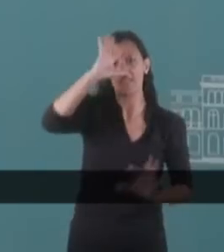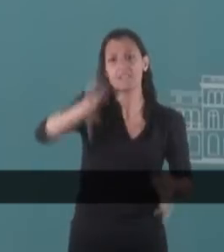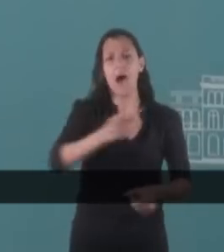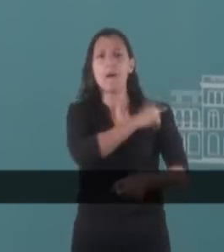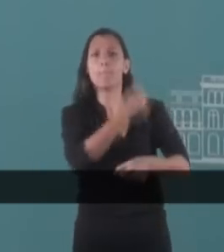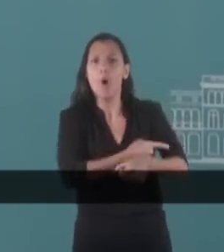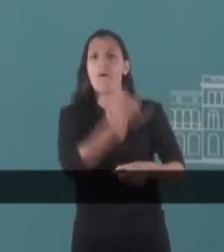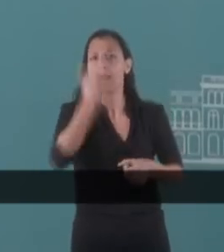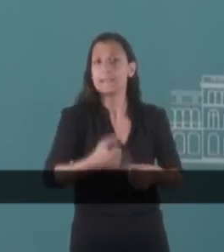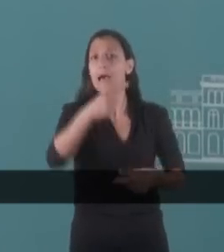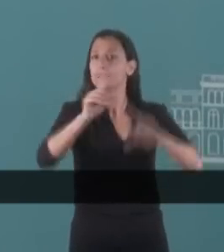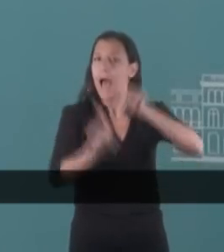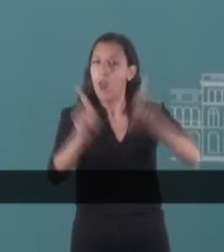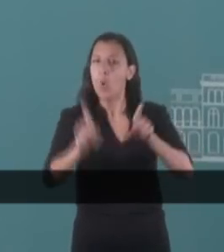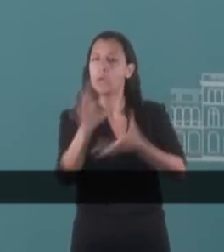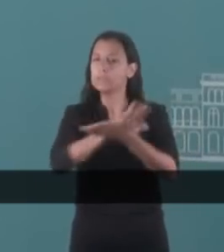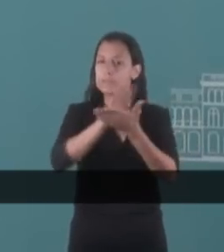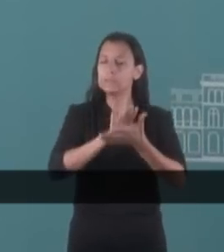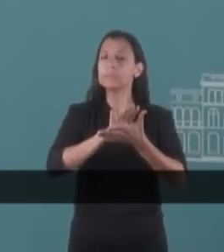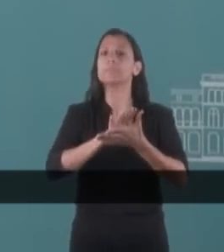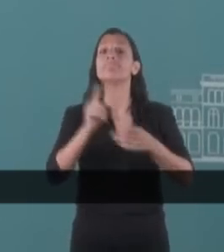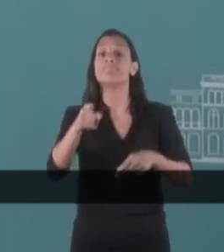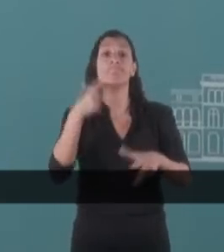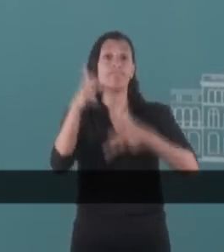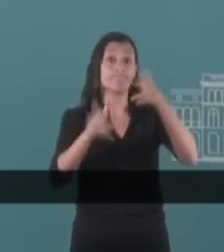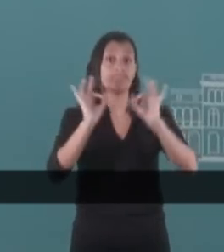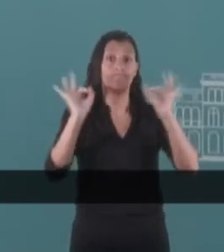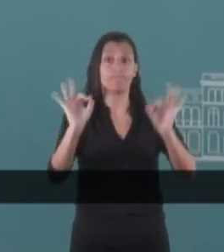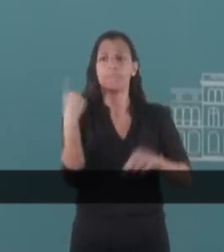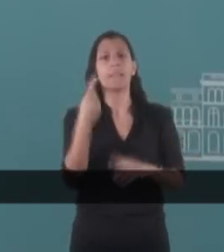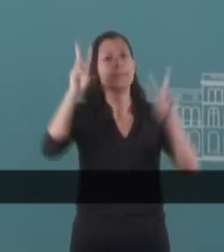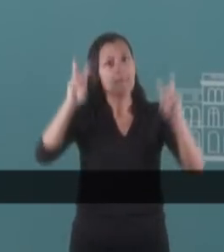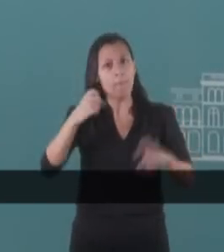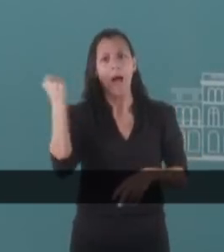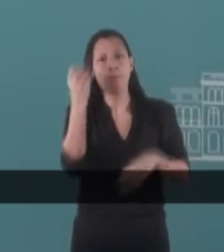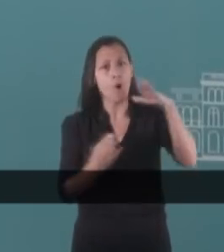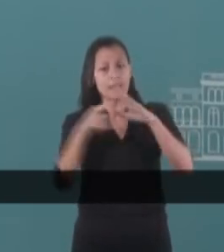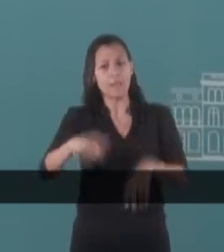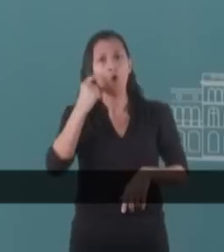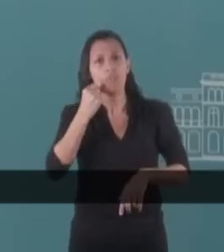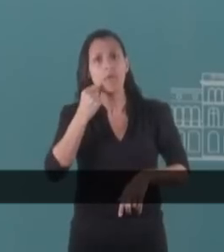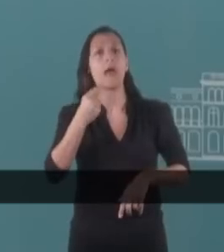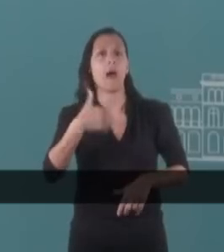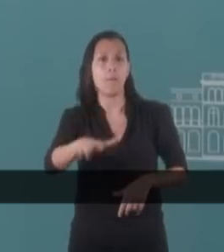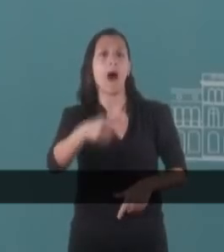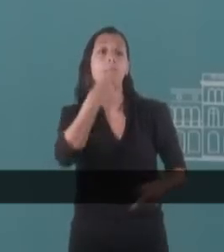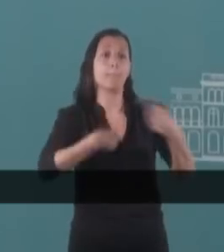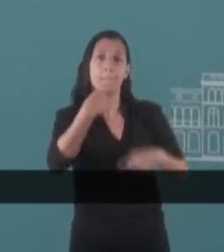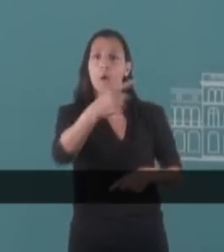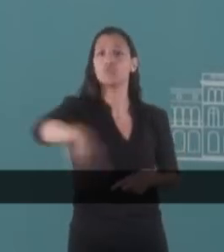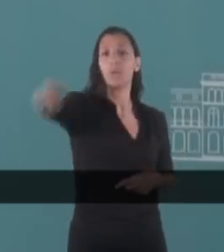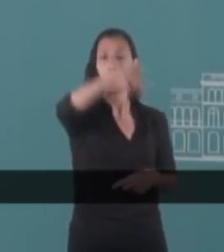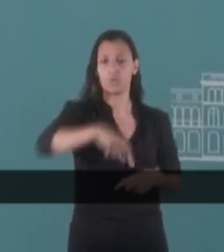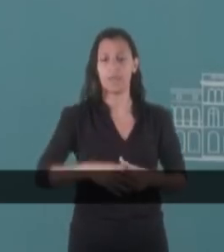más cuestionados en la Argentina. Así que, dicho esto, que es para nosotros el tema fundamental del día, voy a contestar las preguntas de